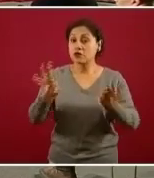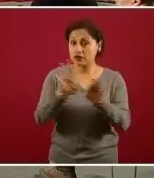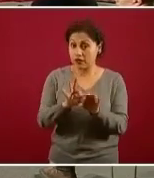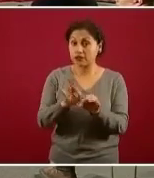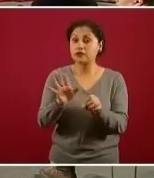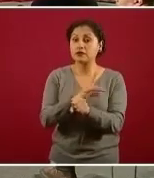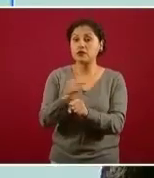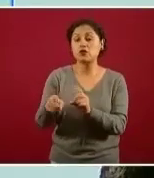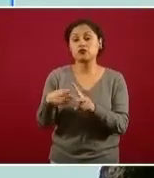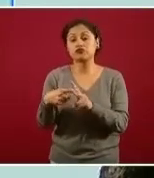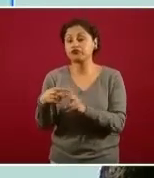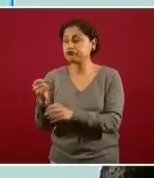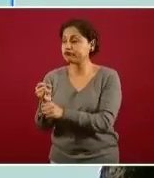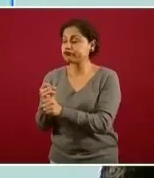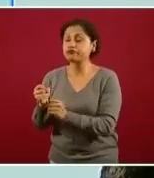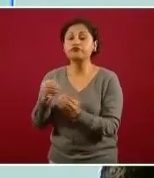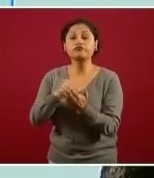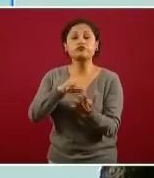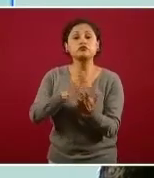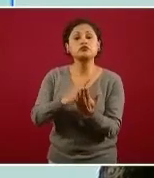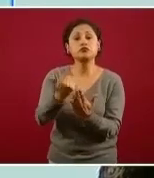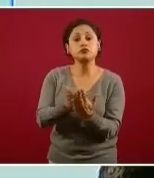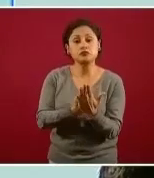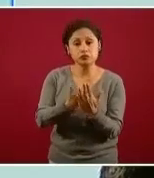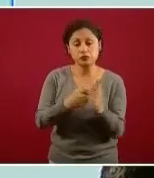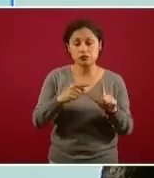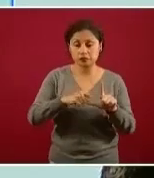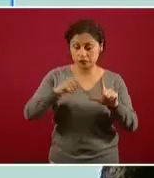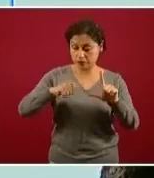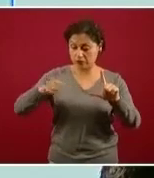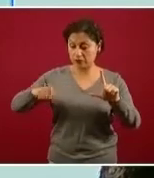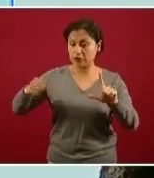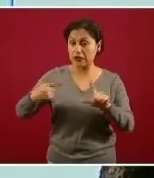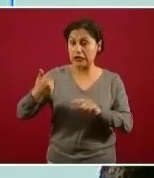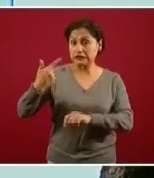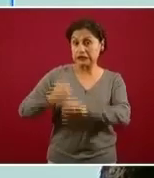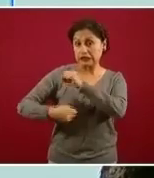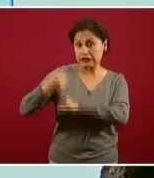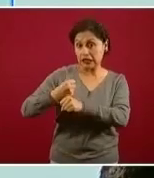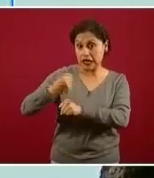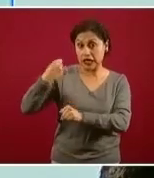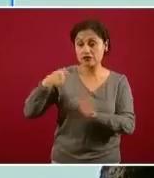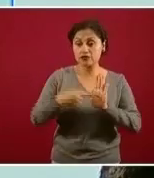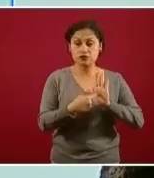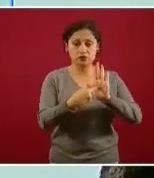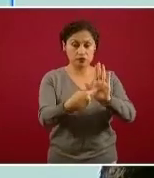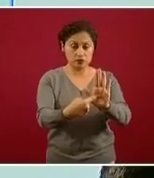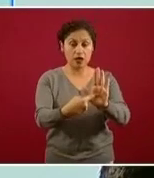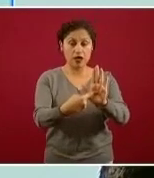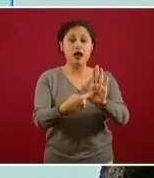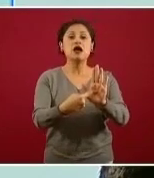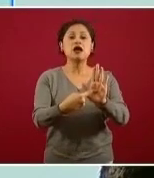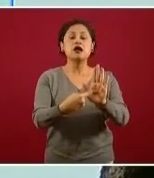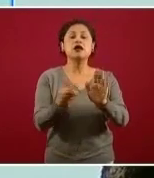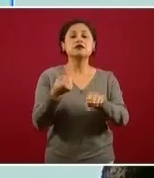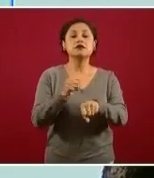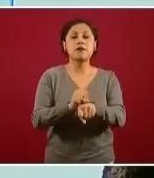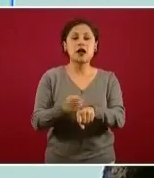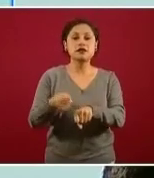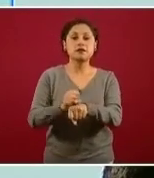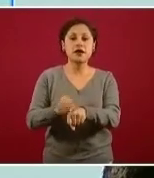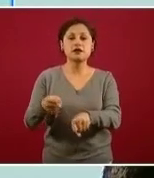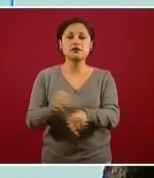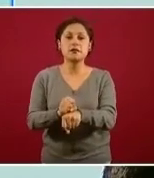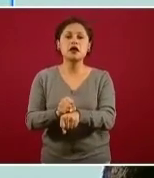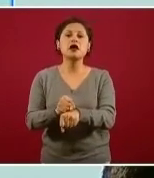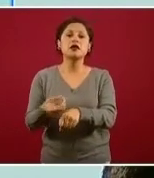en los últimos 7 años y lo que está ocurriendo en el año presente, y se va actualizando semana tras semana